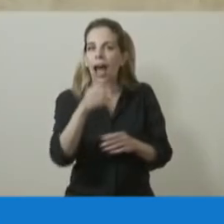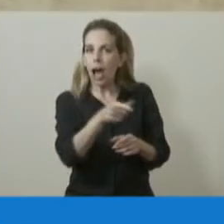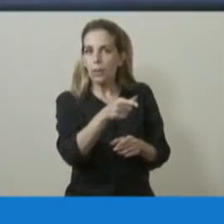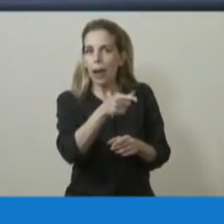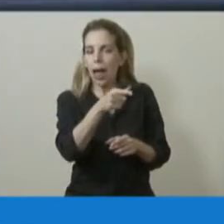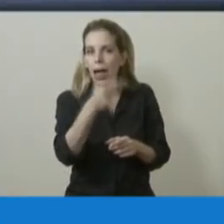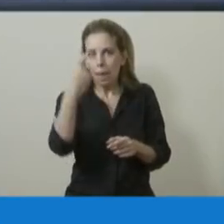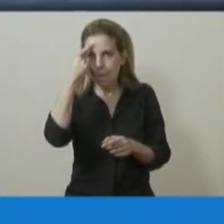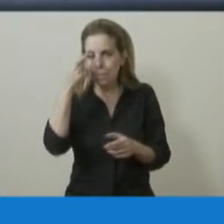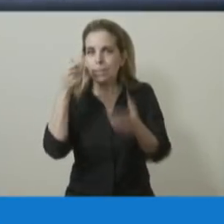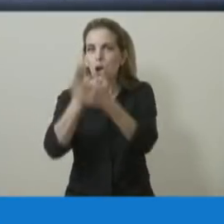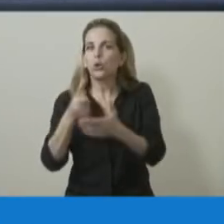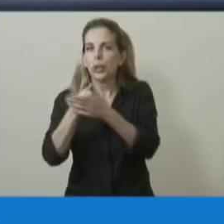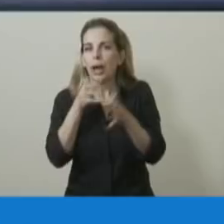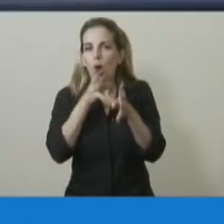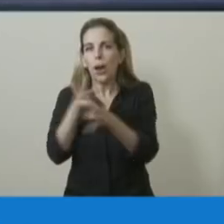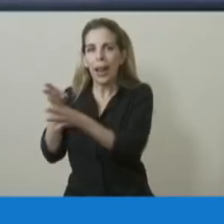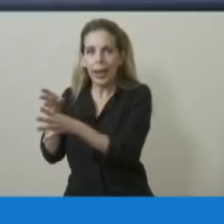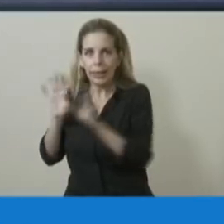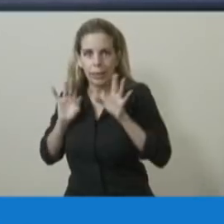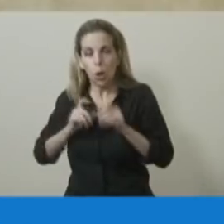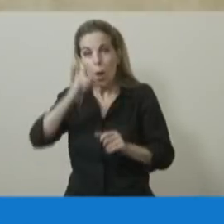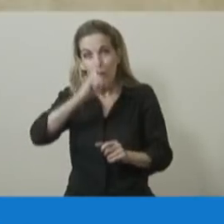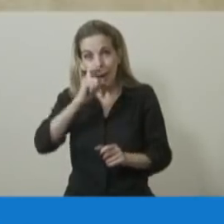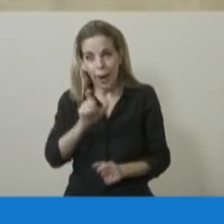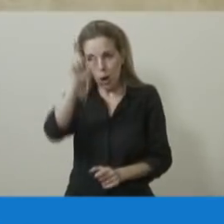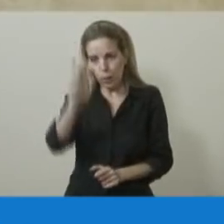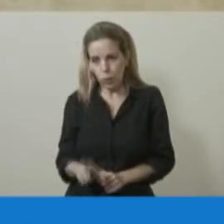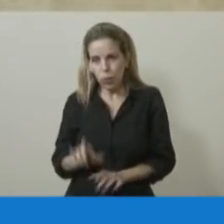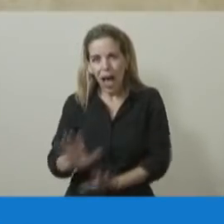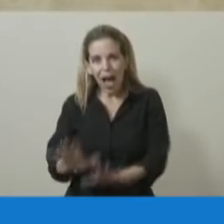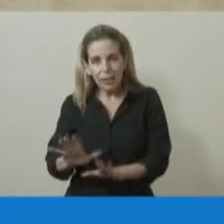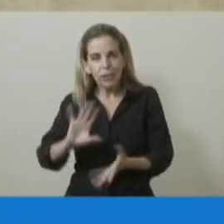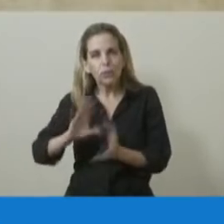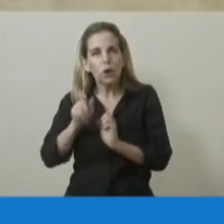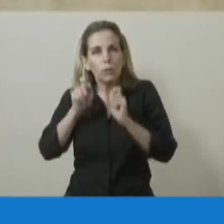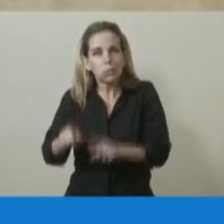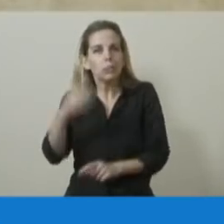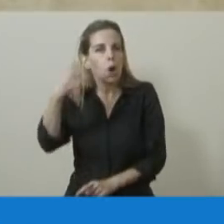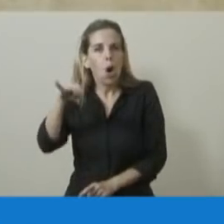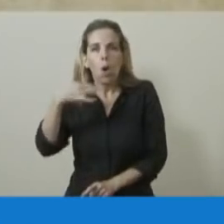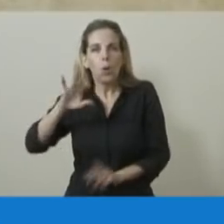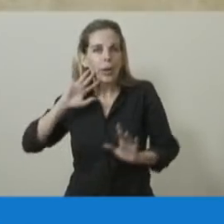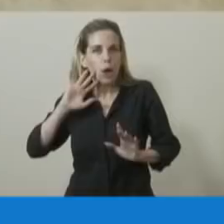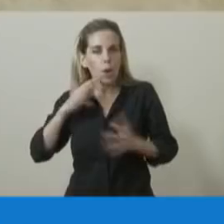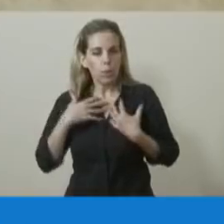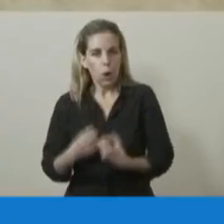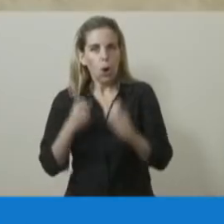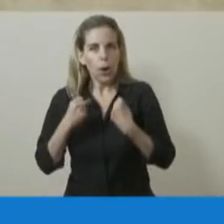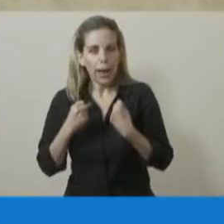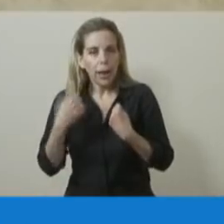Belgrano fue un hombre único por el coraje y por la valentía que tuvo. Único. Porque hay que